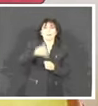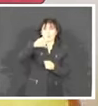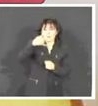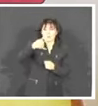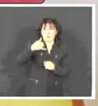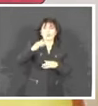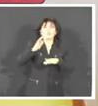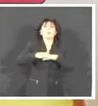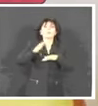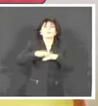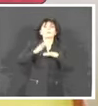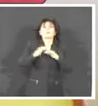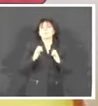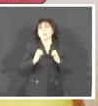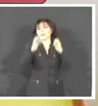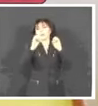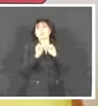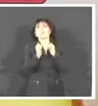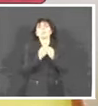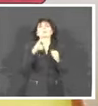social. ¿Sí?